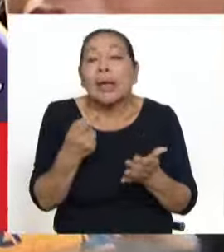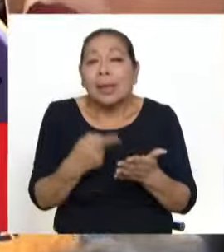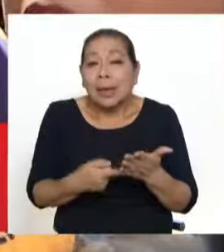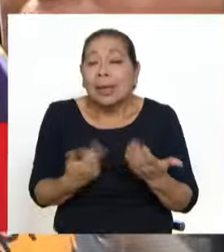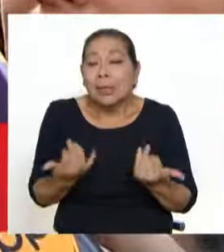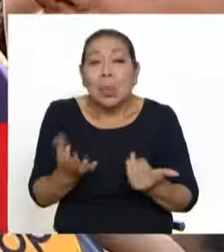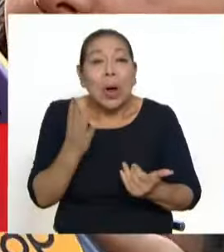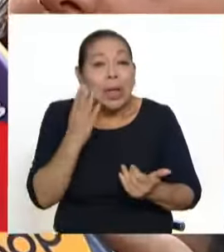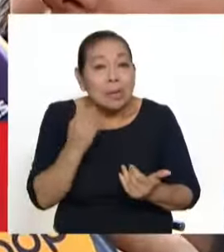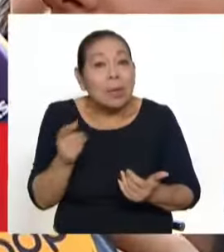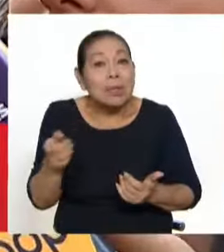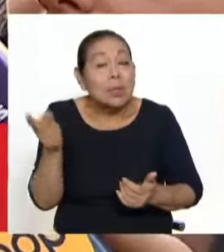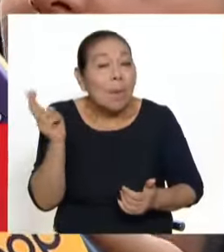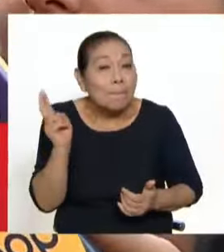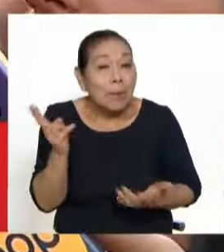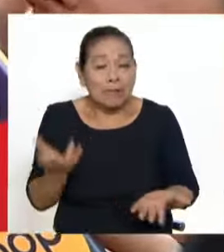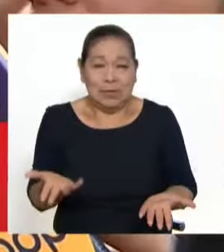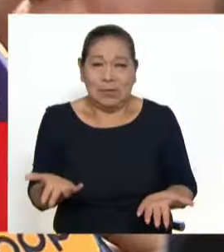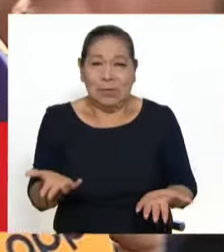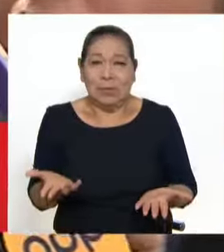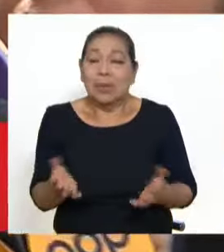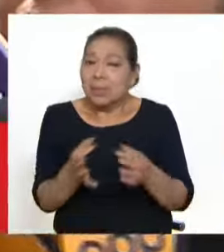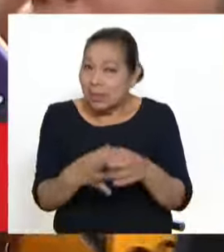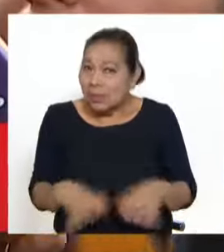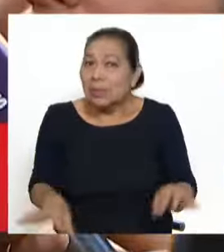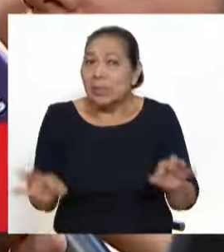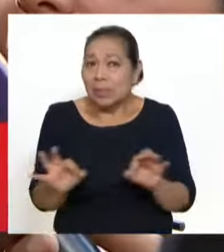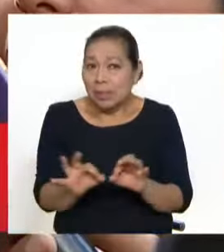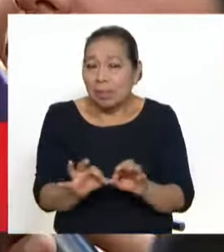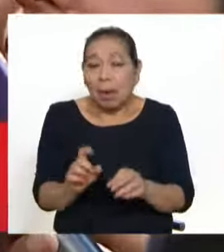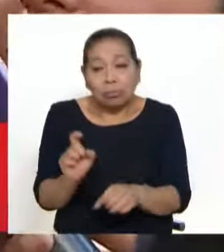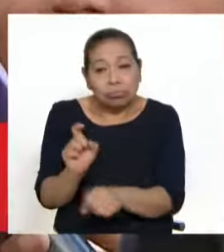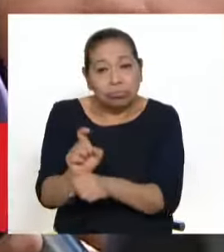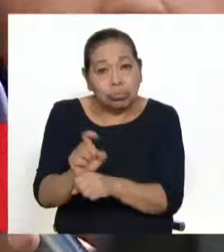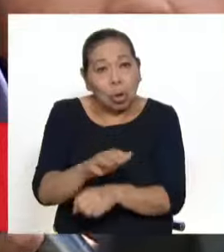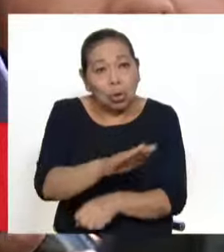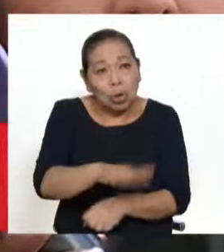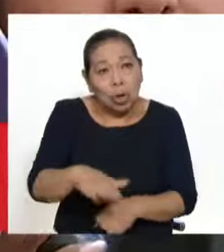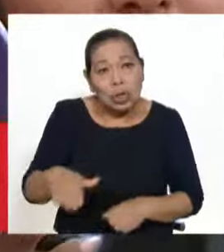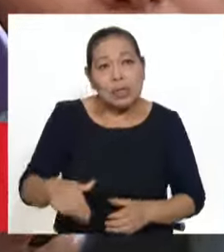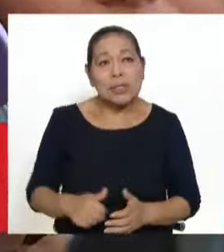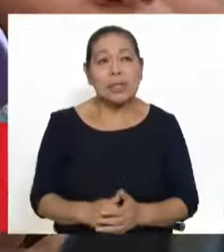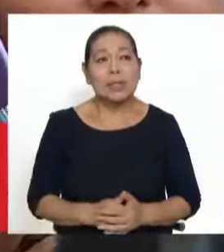esa experiencia de esos profesores es importante para nuestra educación.